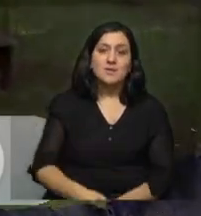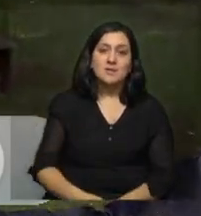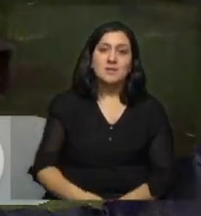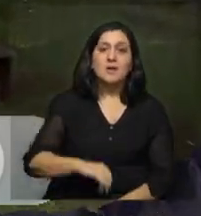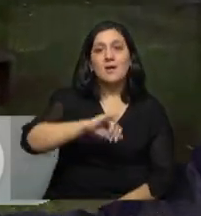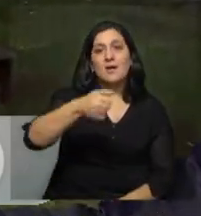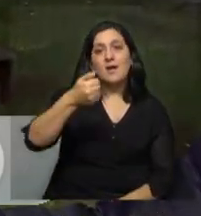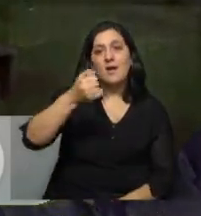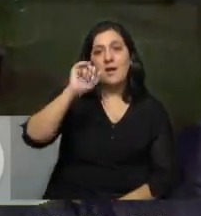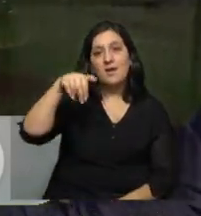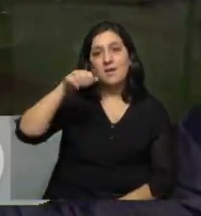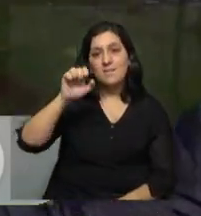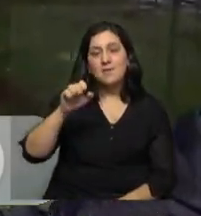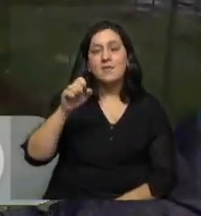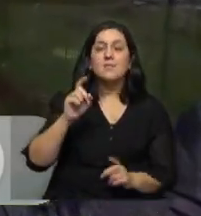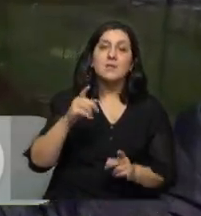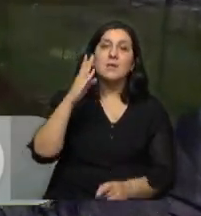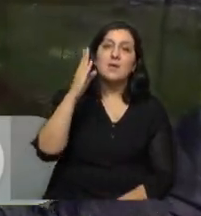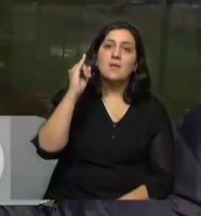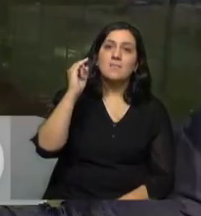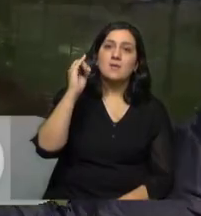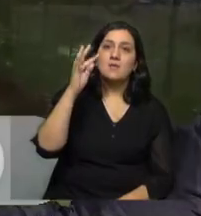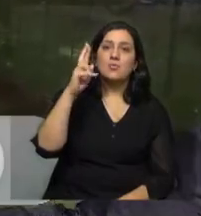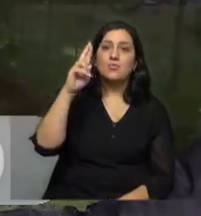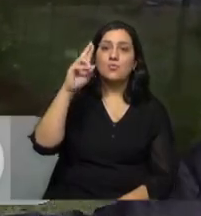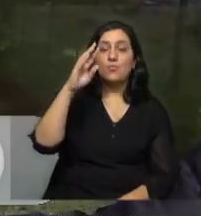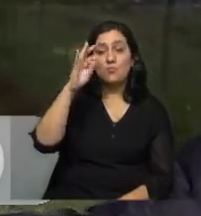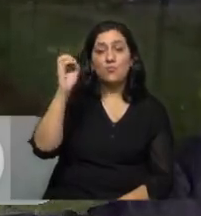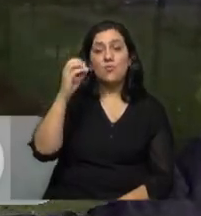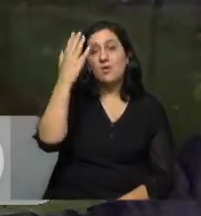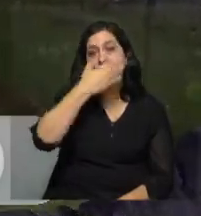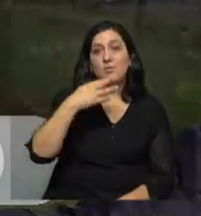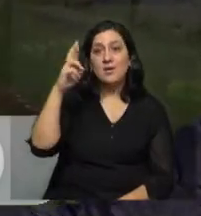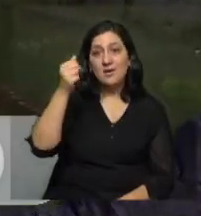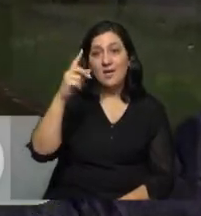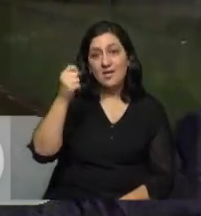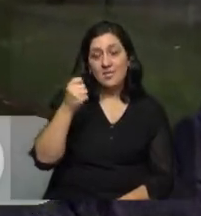obviamente Jaime, Pitufo, Rada, el Alemán, un montón de